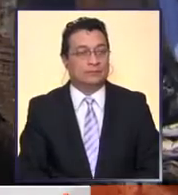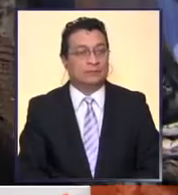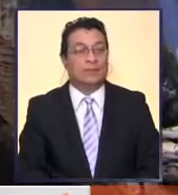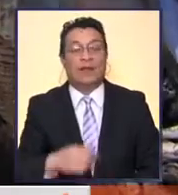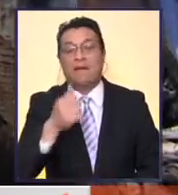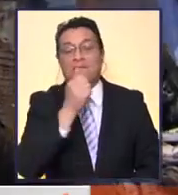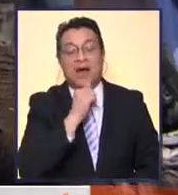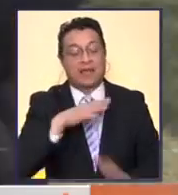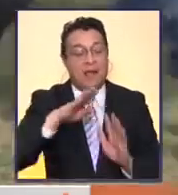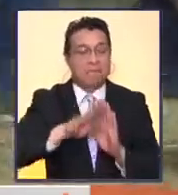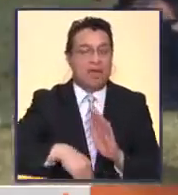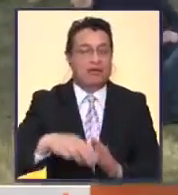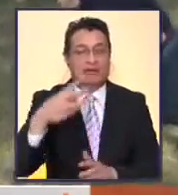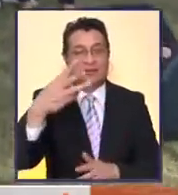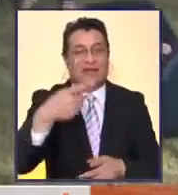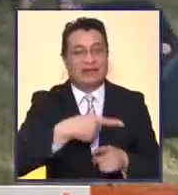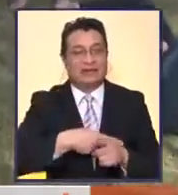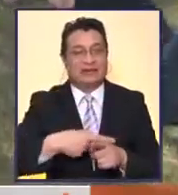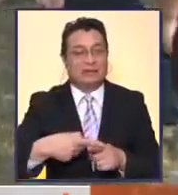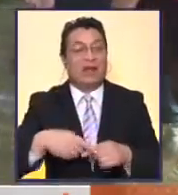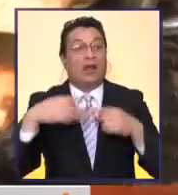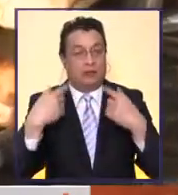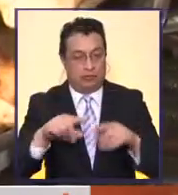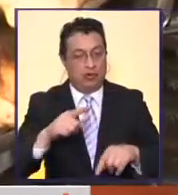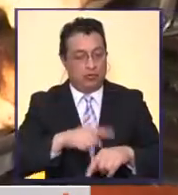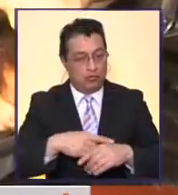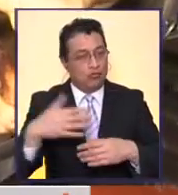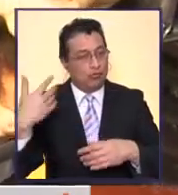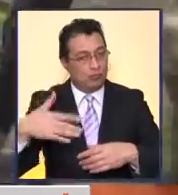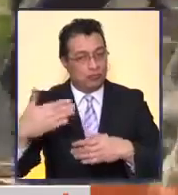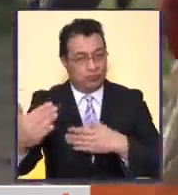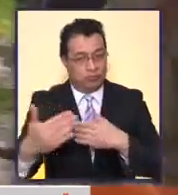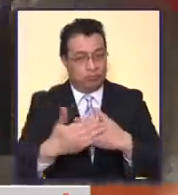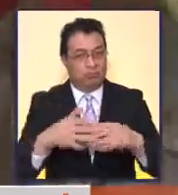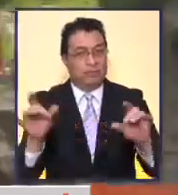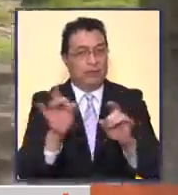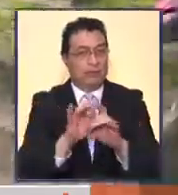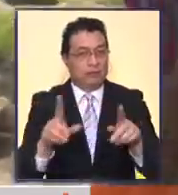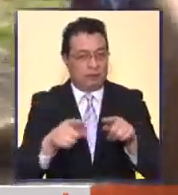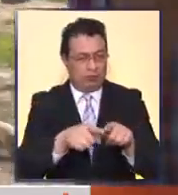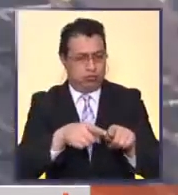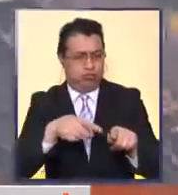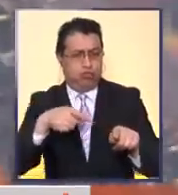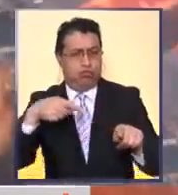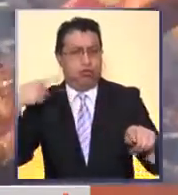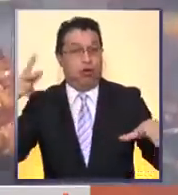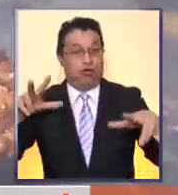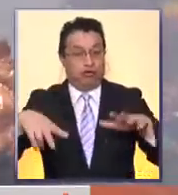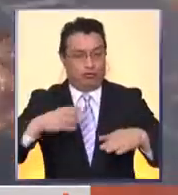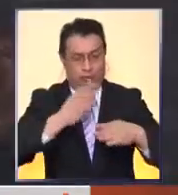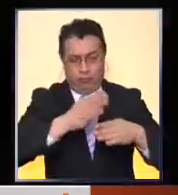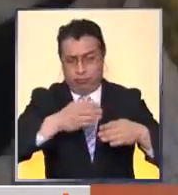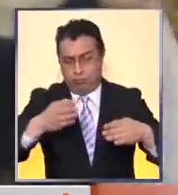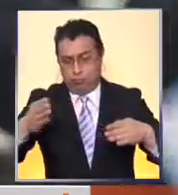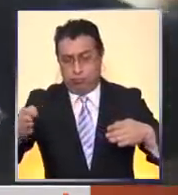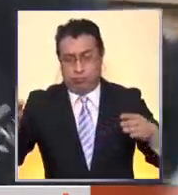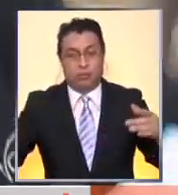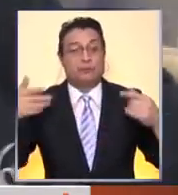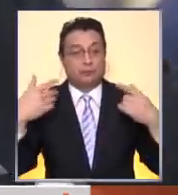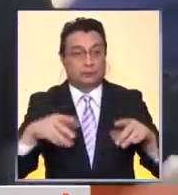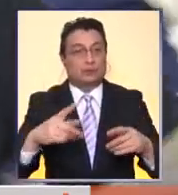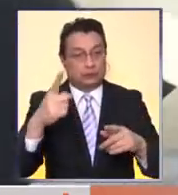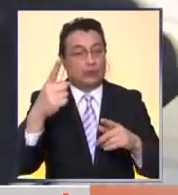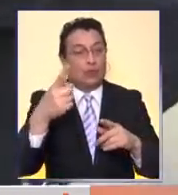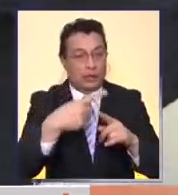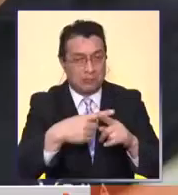Menos de 3 semanas, pero hay quienes ya llevan tiempo preparando este especialmente largo 18, un par de semanas, un mes los más